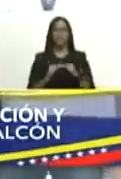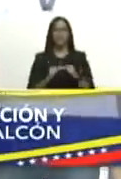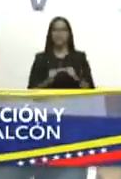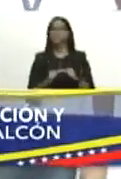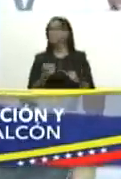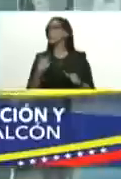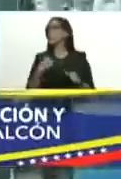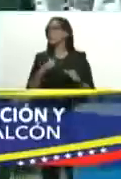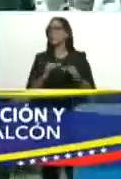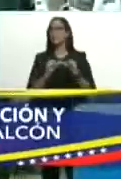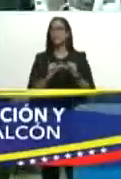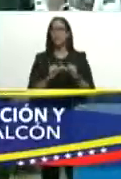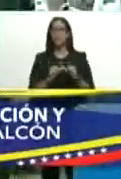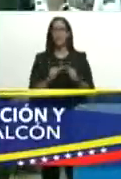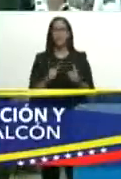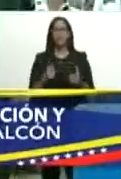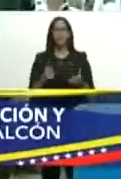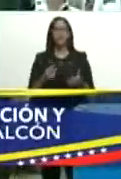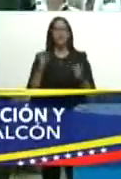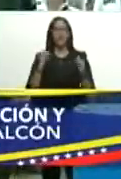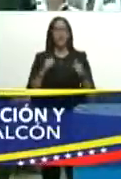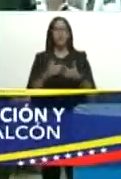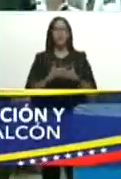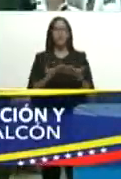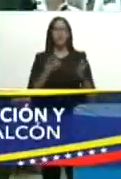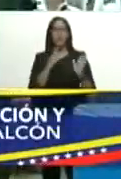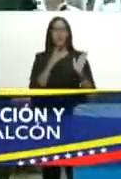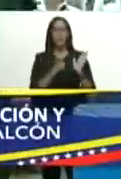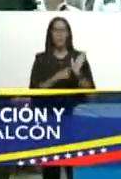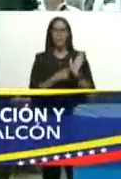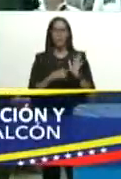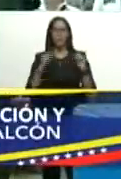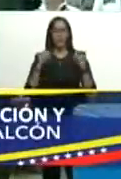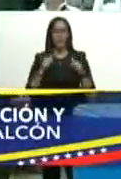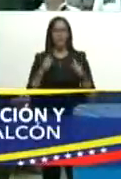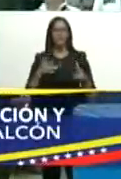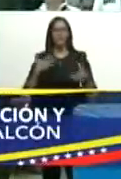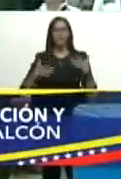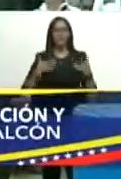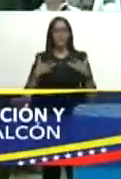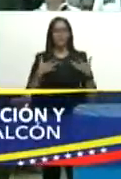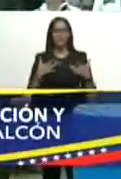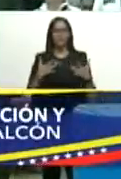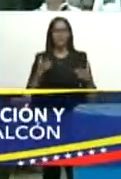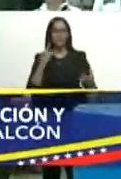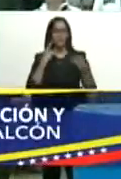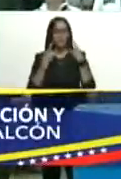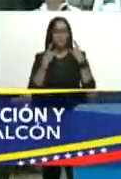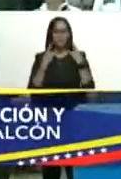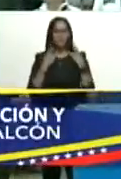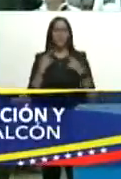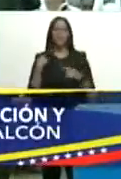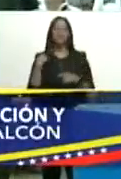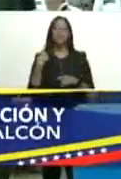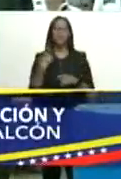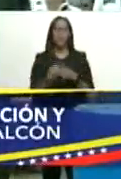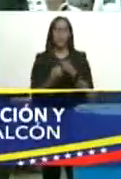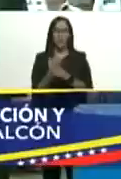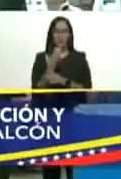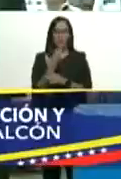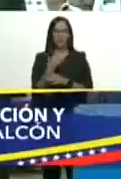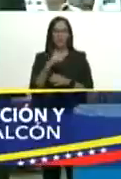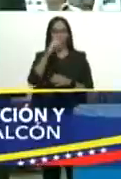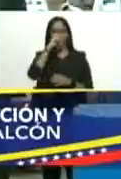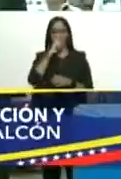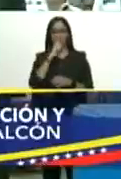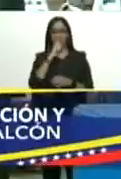que seguir teniendo, hoy le estamos dando cumplimiento a estas líneas de acción que en el marco del primer año del buen